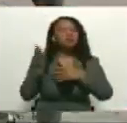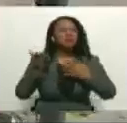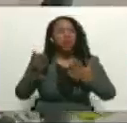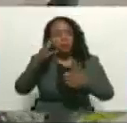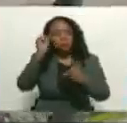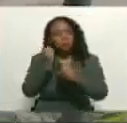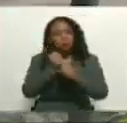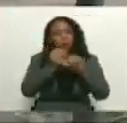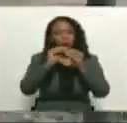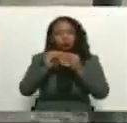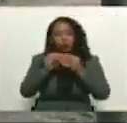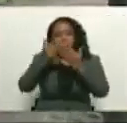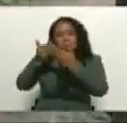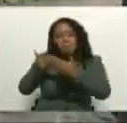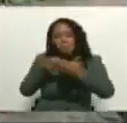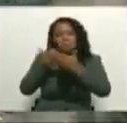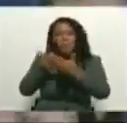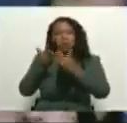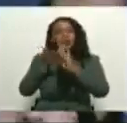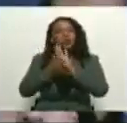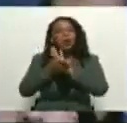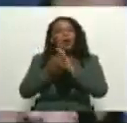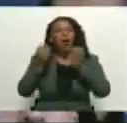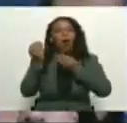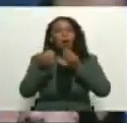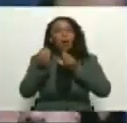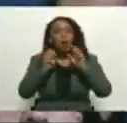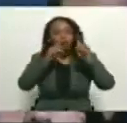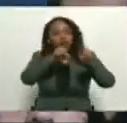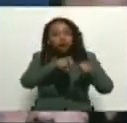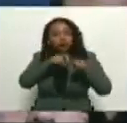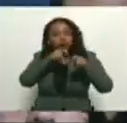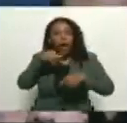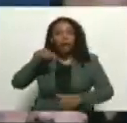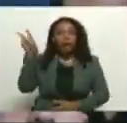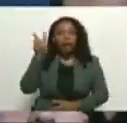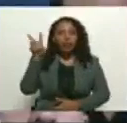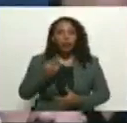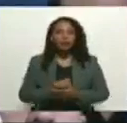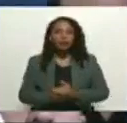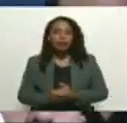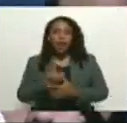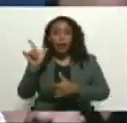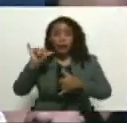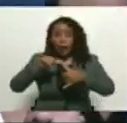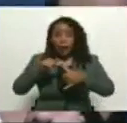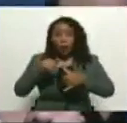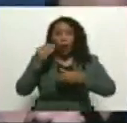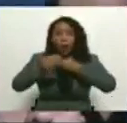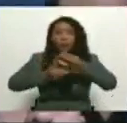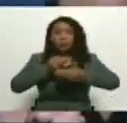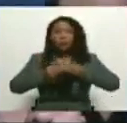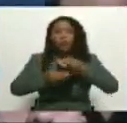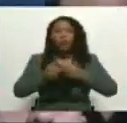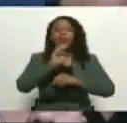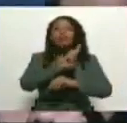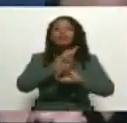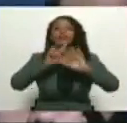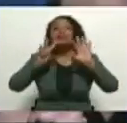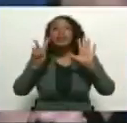trabajando, estudiando el tema de la agricultura en Venezuela. Es un ingeniero que ha logrado, presidente,